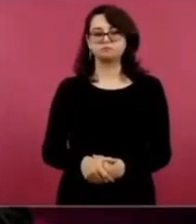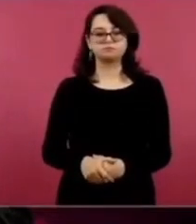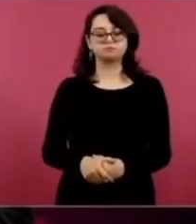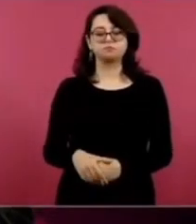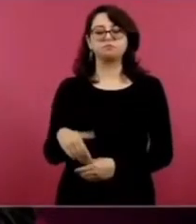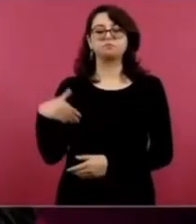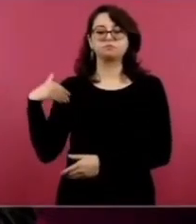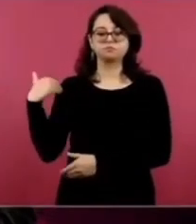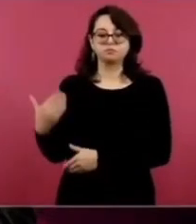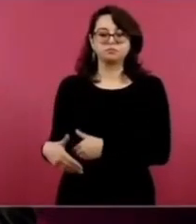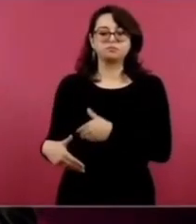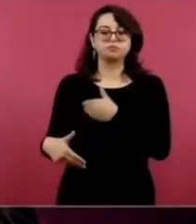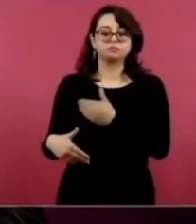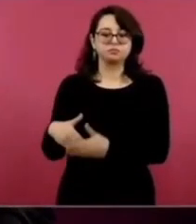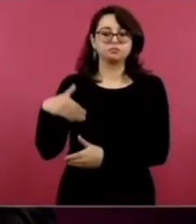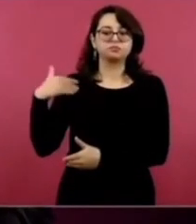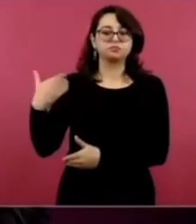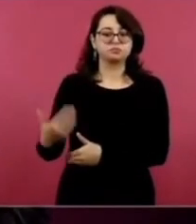Llegó el